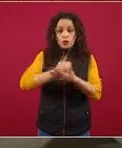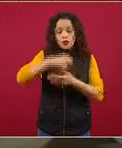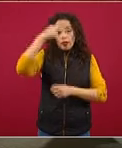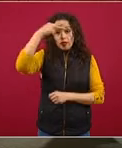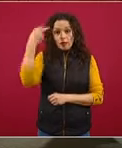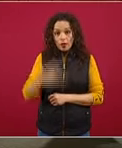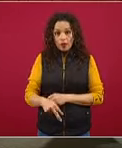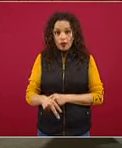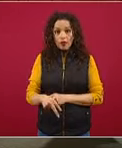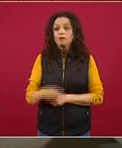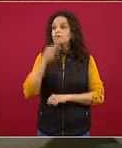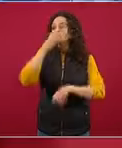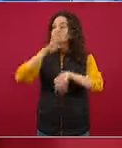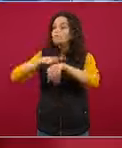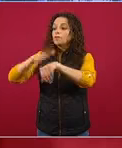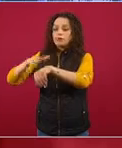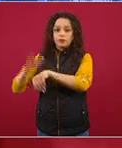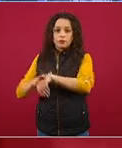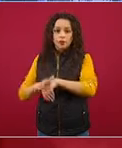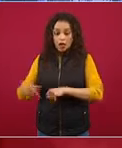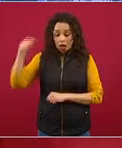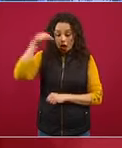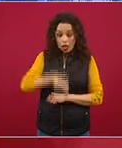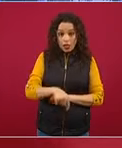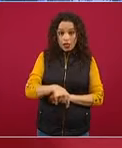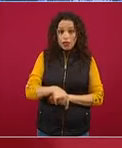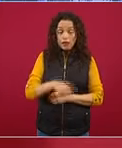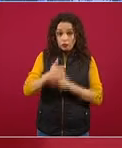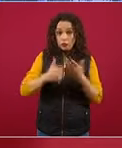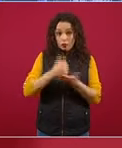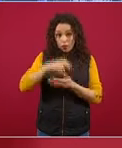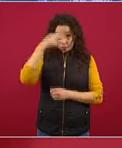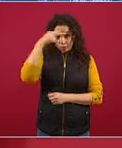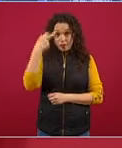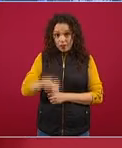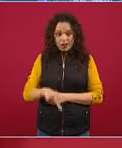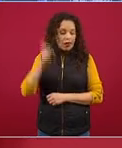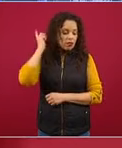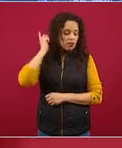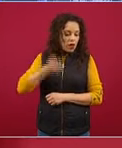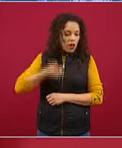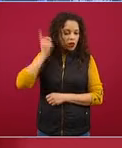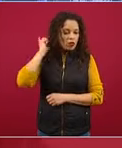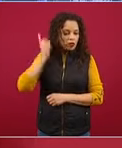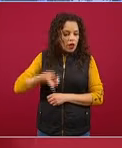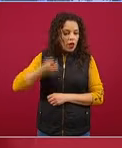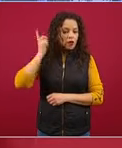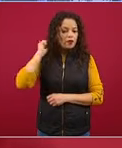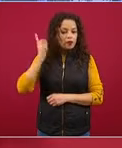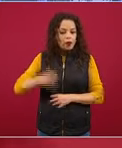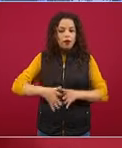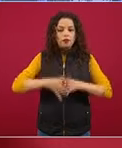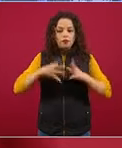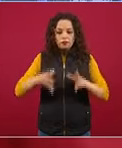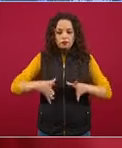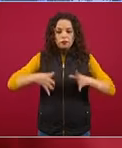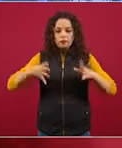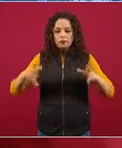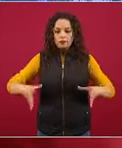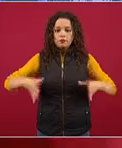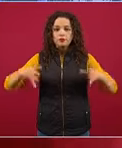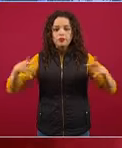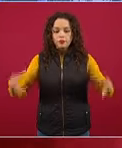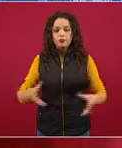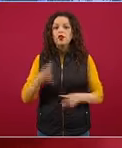La epidemia en la Ciudad de México está creciendo todos los días. Estamos en alerta, ayúdanos a detenerla. Hay que quedarse